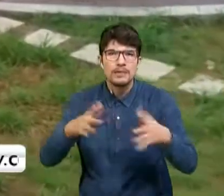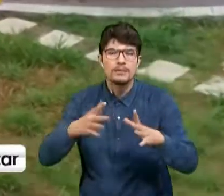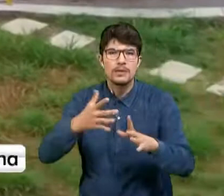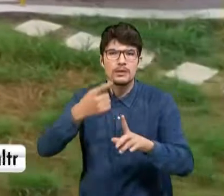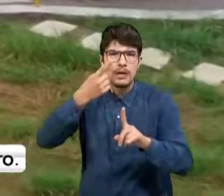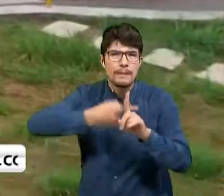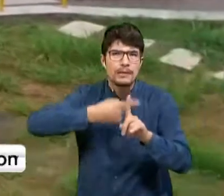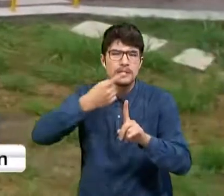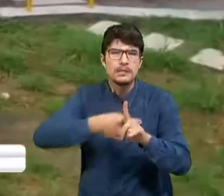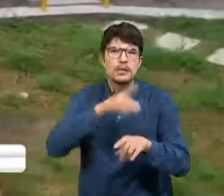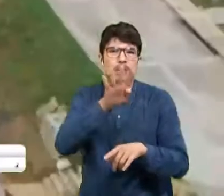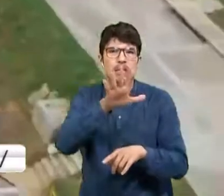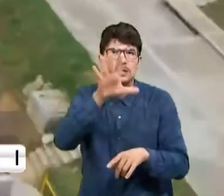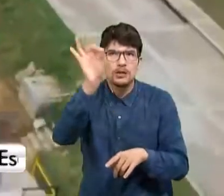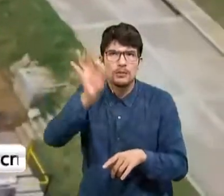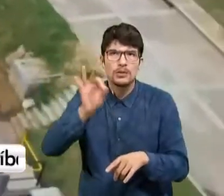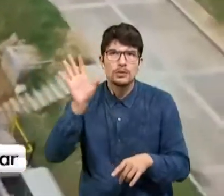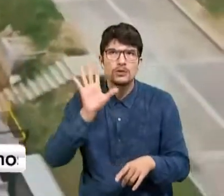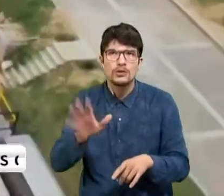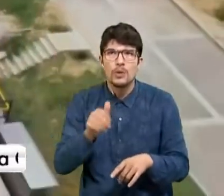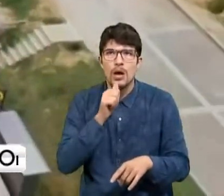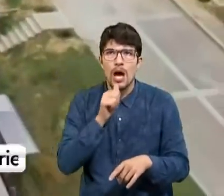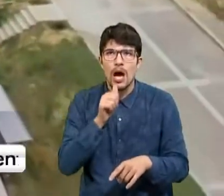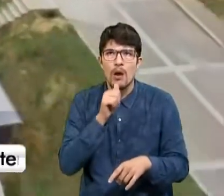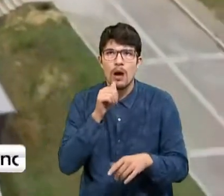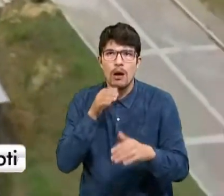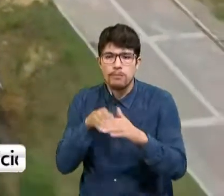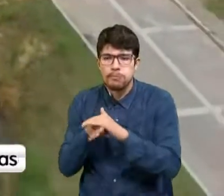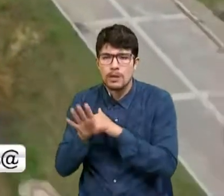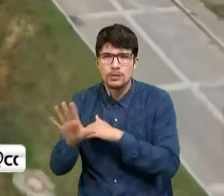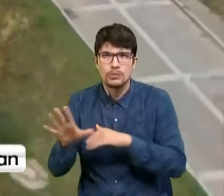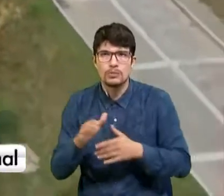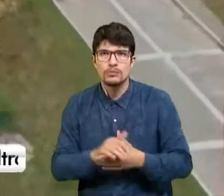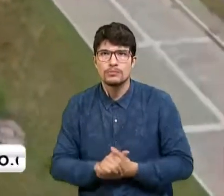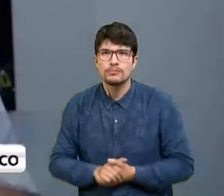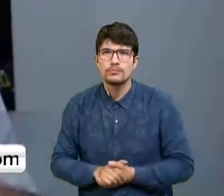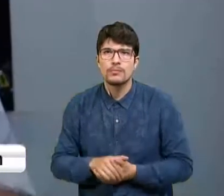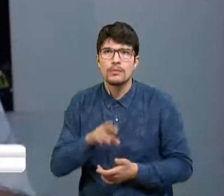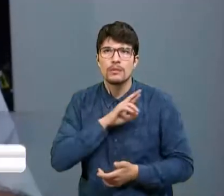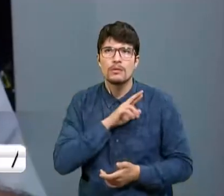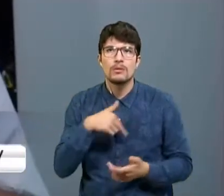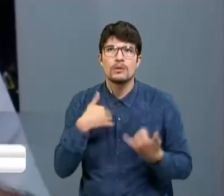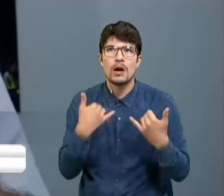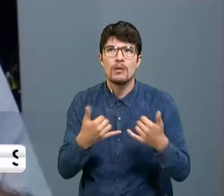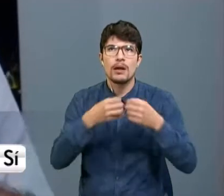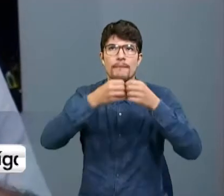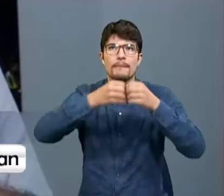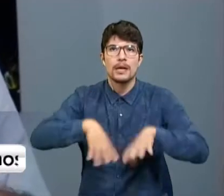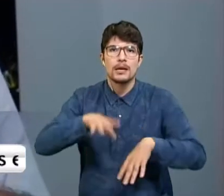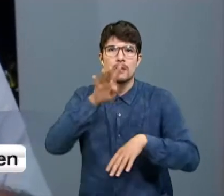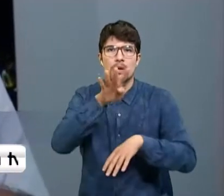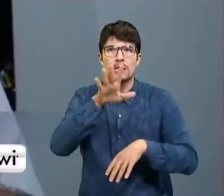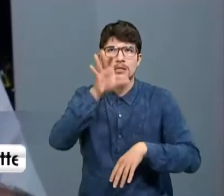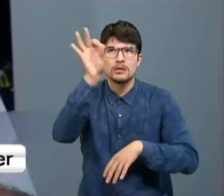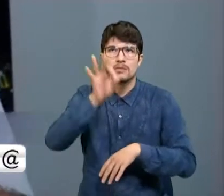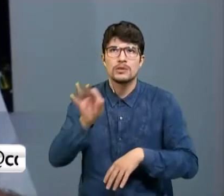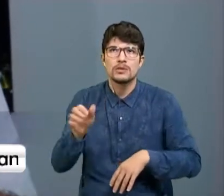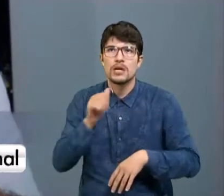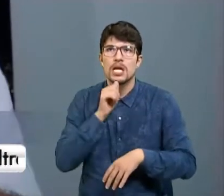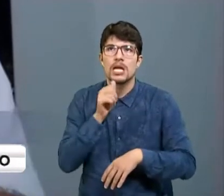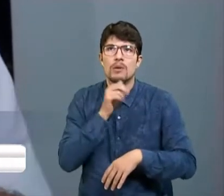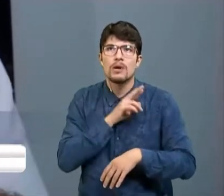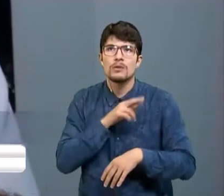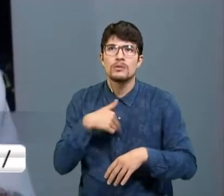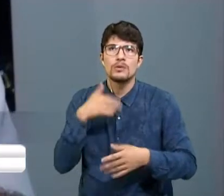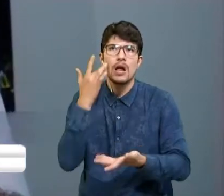45 por ciento de recursos hídricos que llega a los hogares nosotros estamos perdiendo el 45 por ciento del agua que estamos